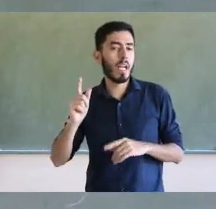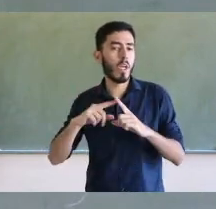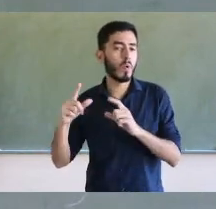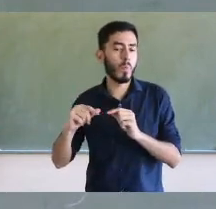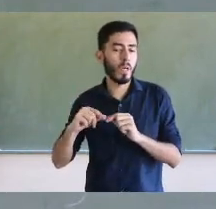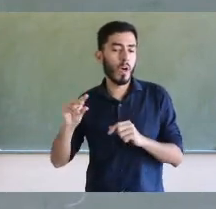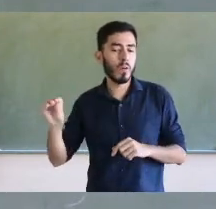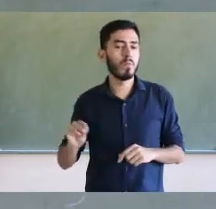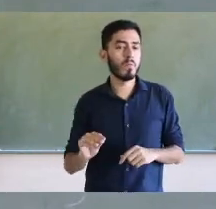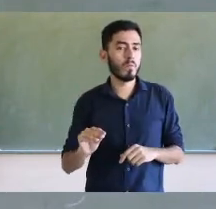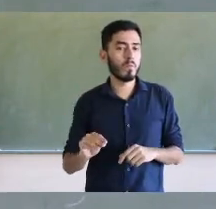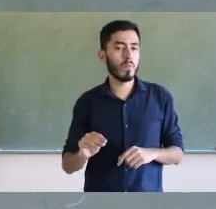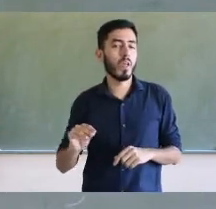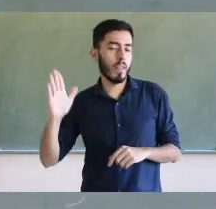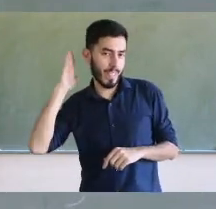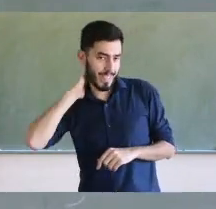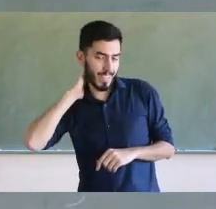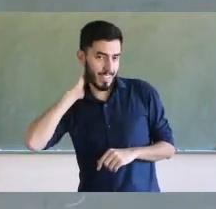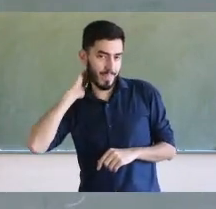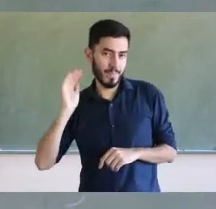16, ¿sí? Para ambas.